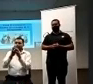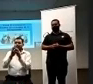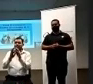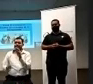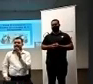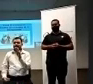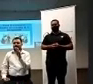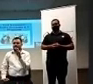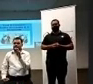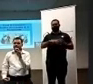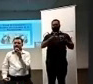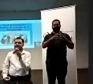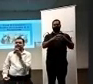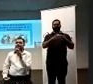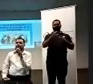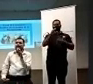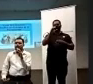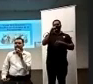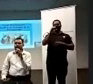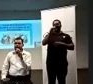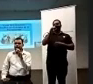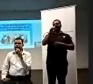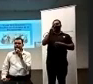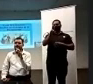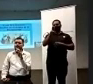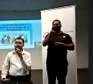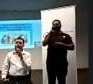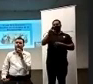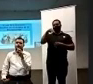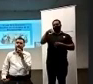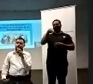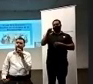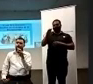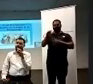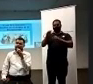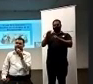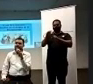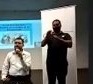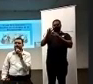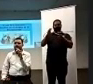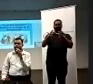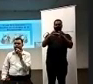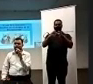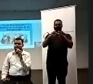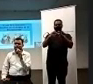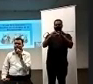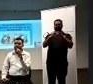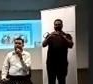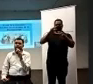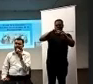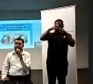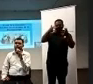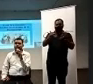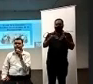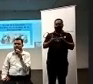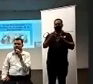La OMC, la Unión Mundial de Ciegos, la UNAC, lanzó un paquete de 19 recomendaciones para